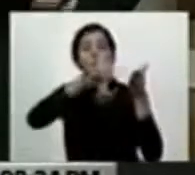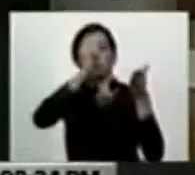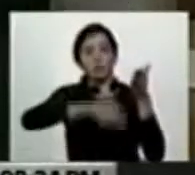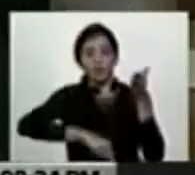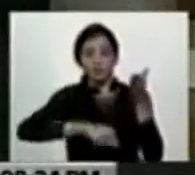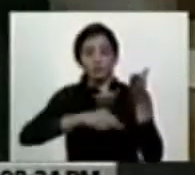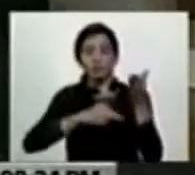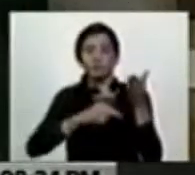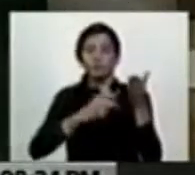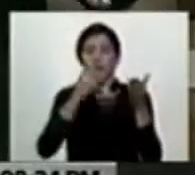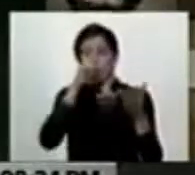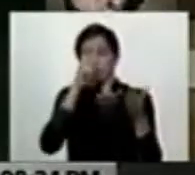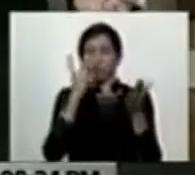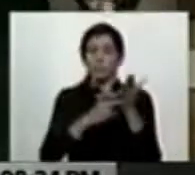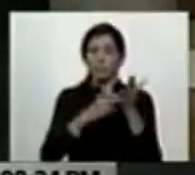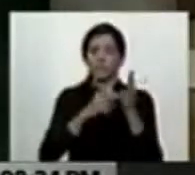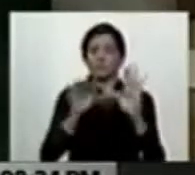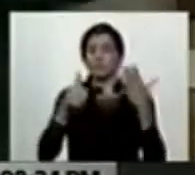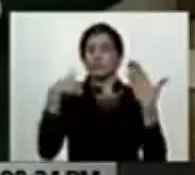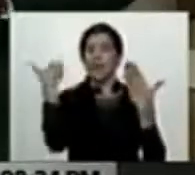los años